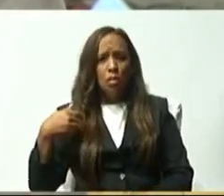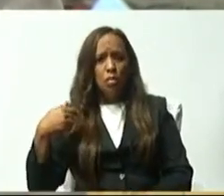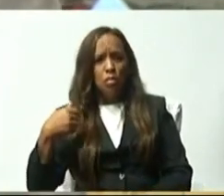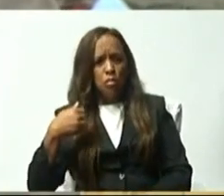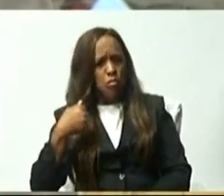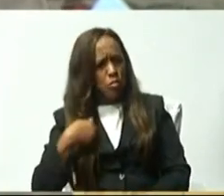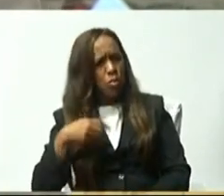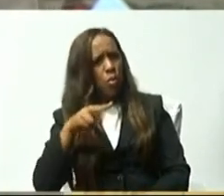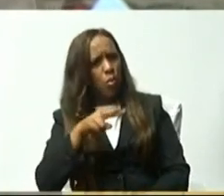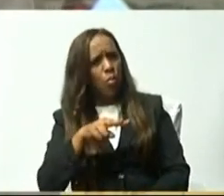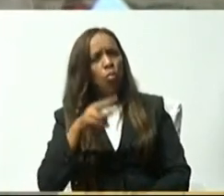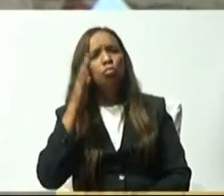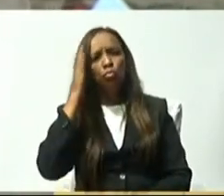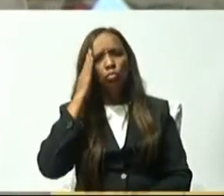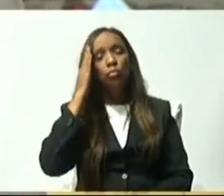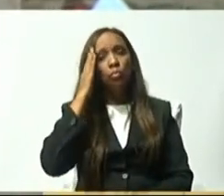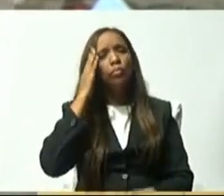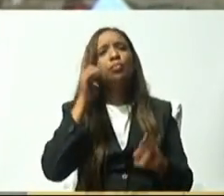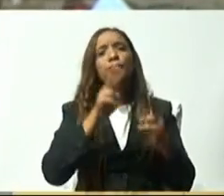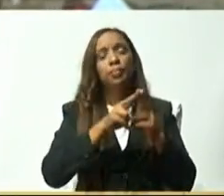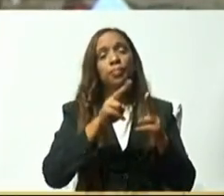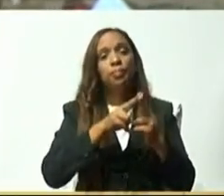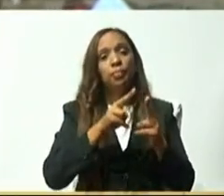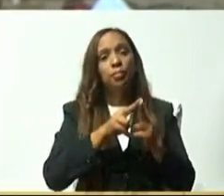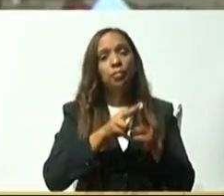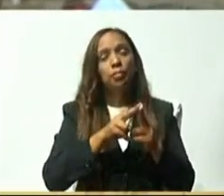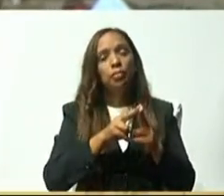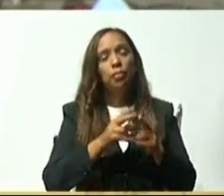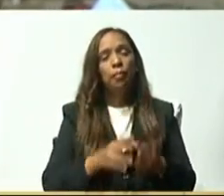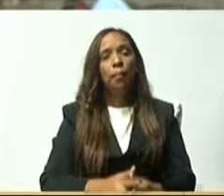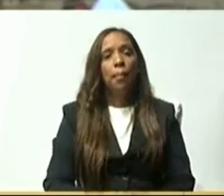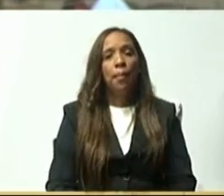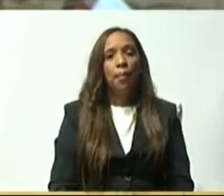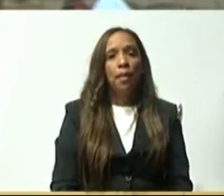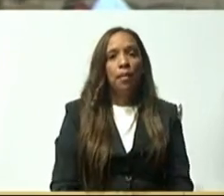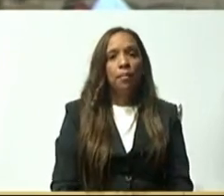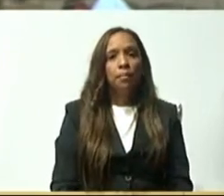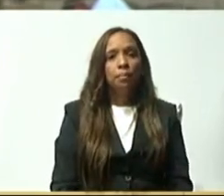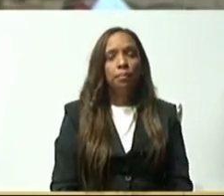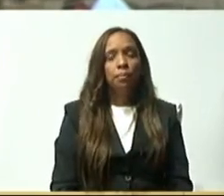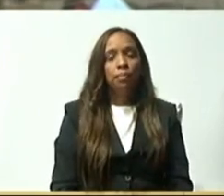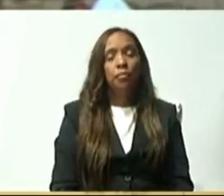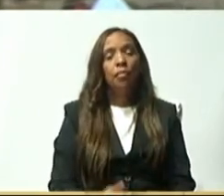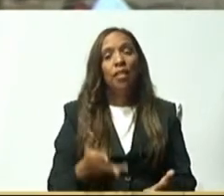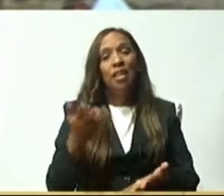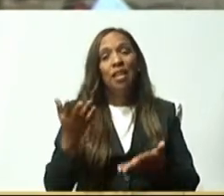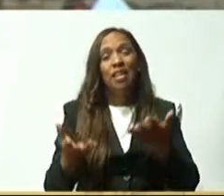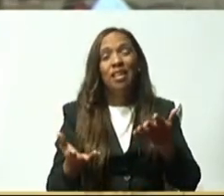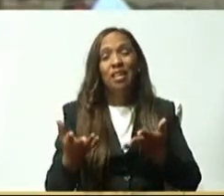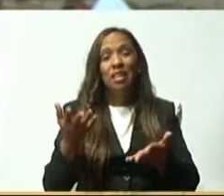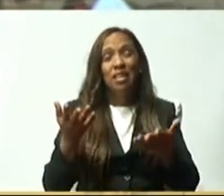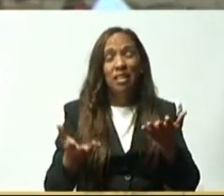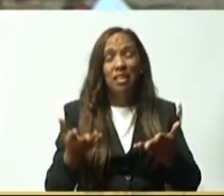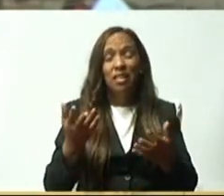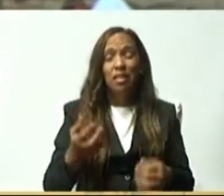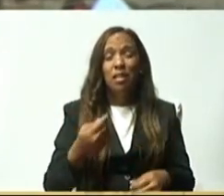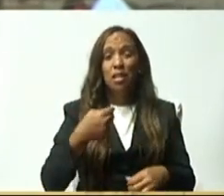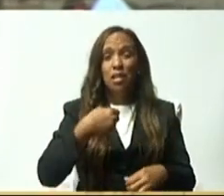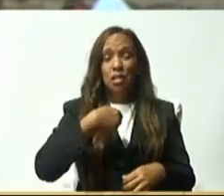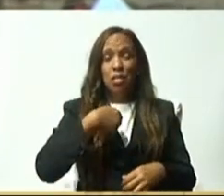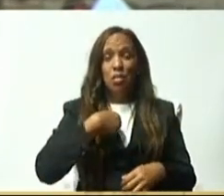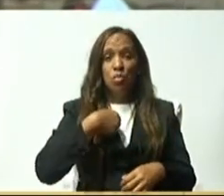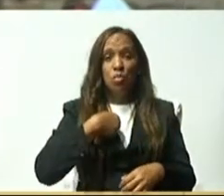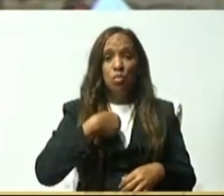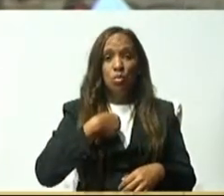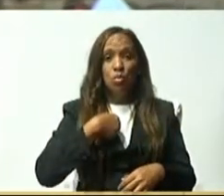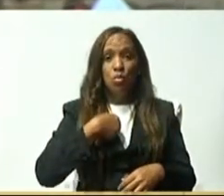algunos serviles cometen, que son amigos de usted toda una vida y cuando aparece cualquier error, lo primero que hacen es negarlo. Bajo